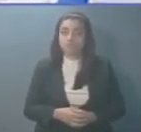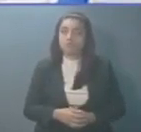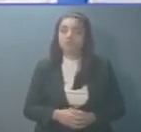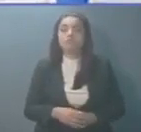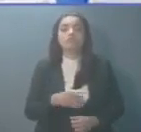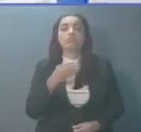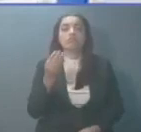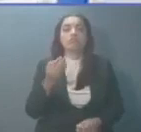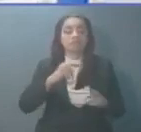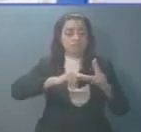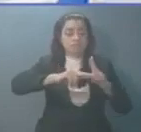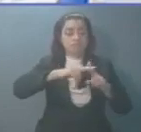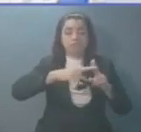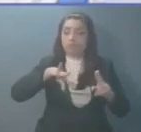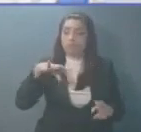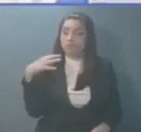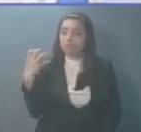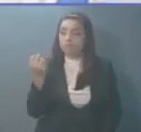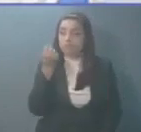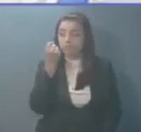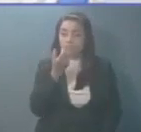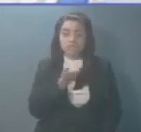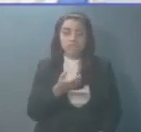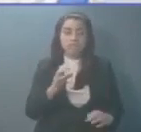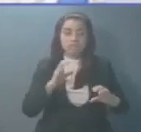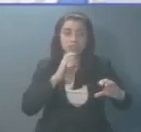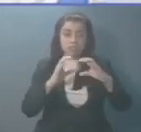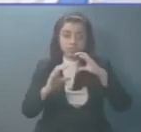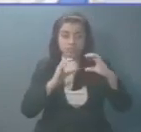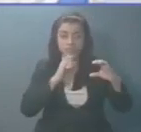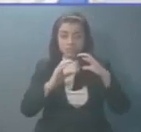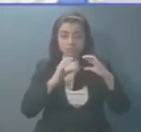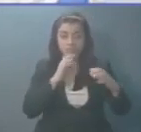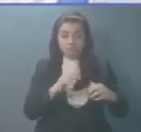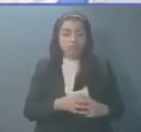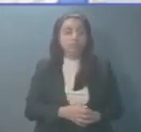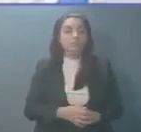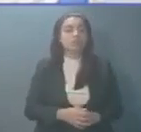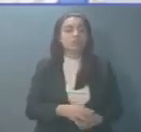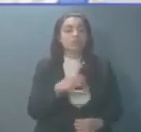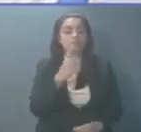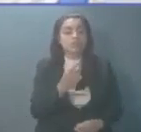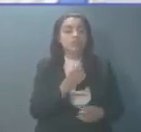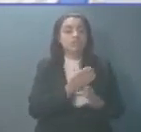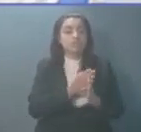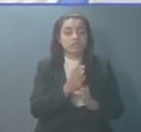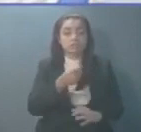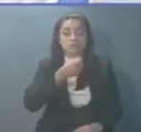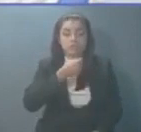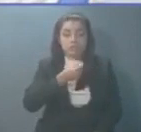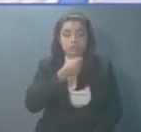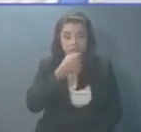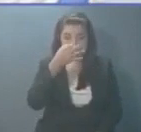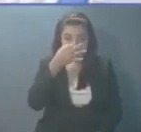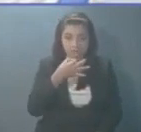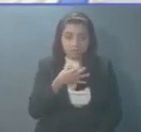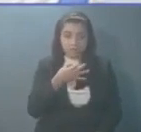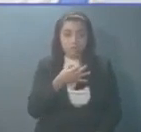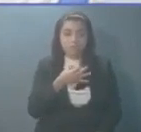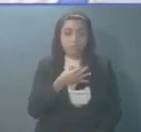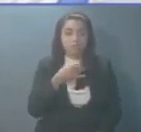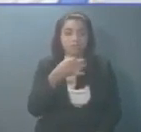Para Ghana, los medios de comunicación y los periodistas serios